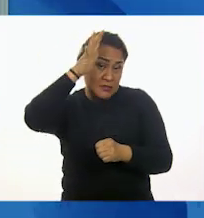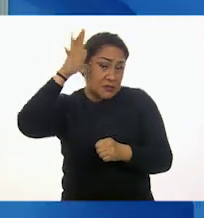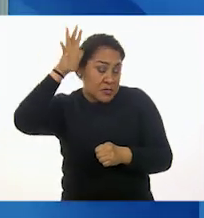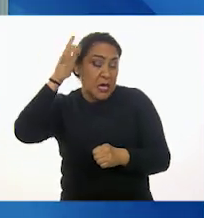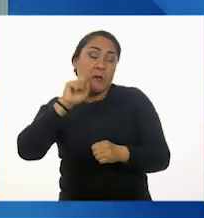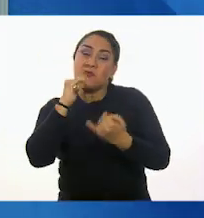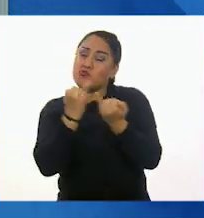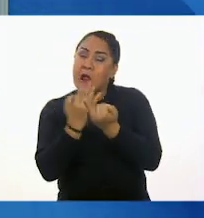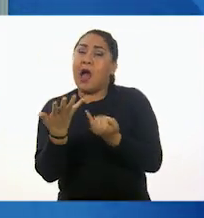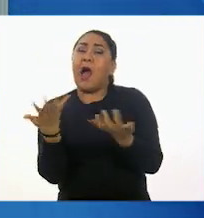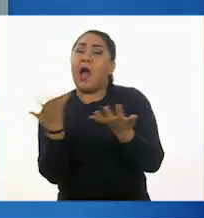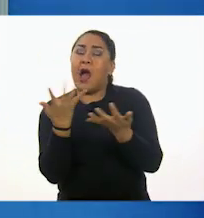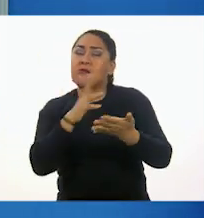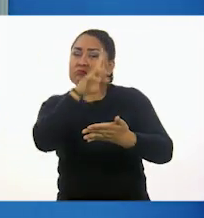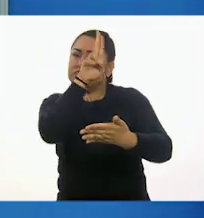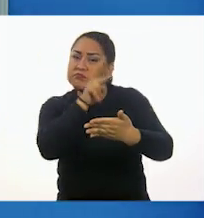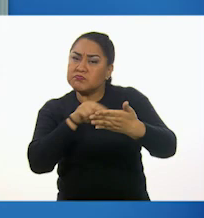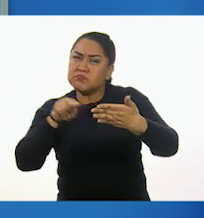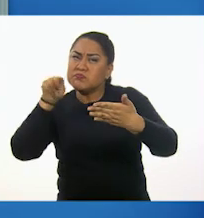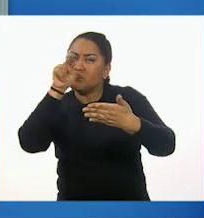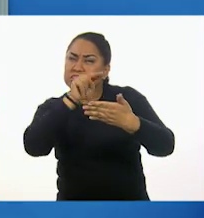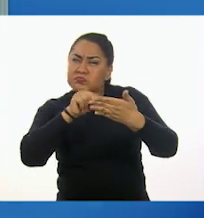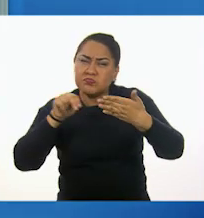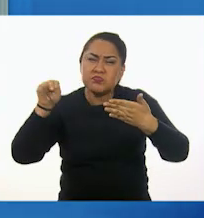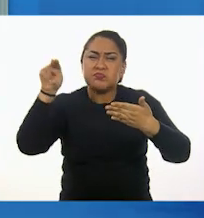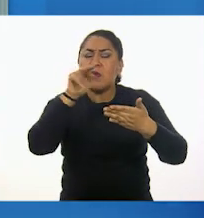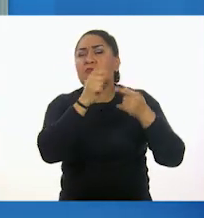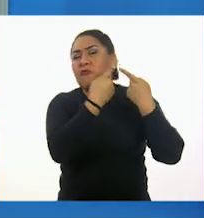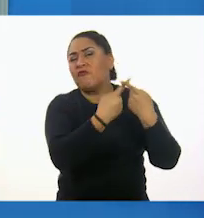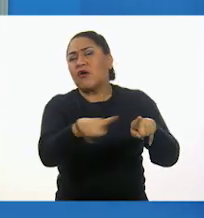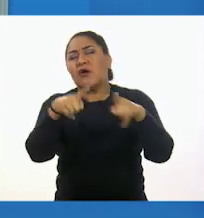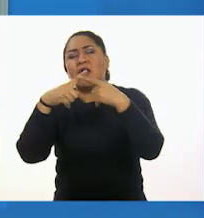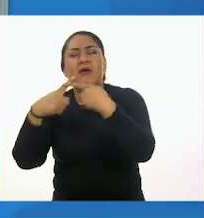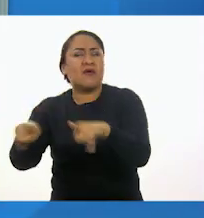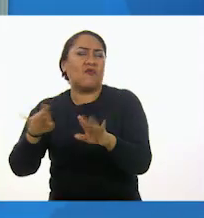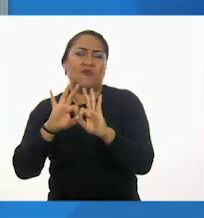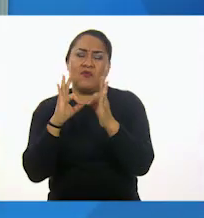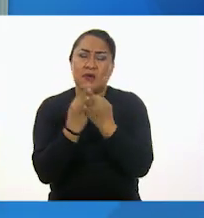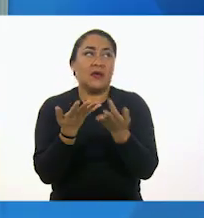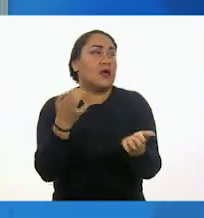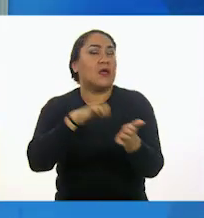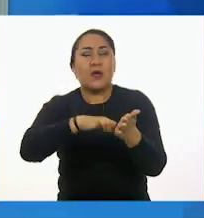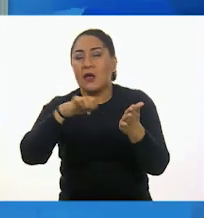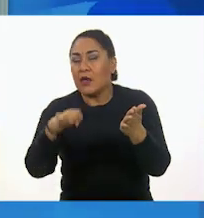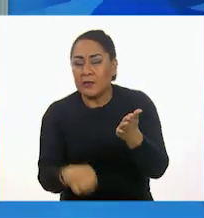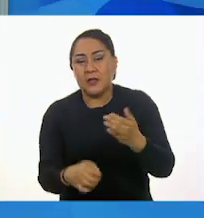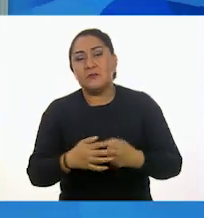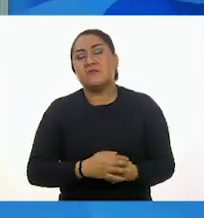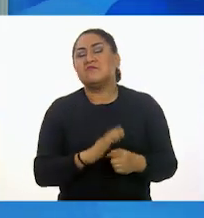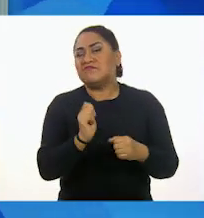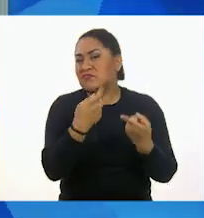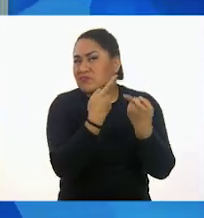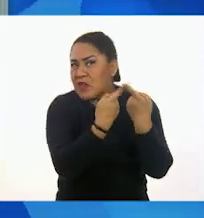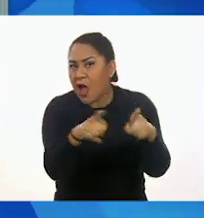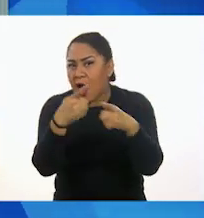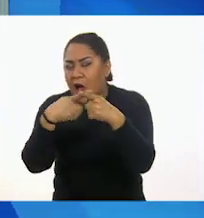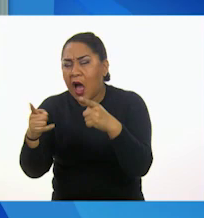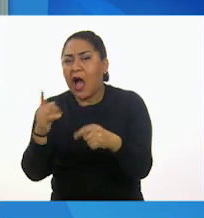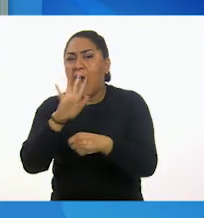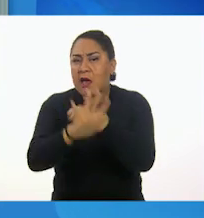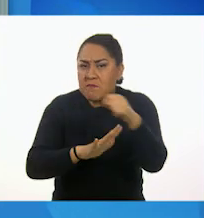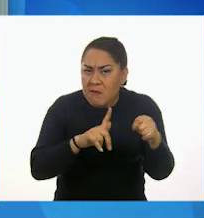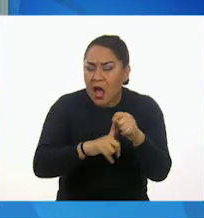utilizaron este tipo de pintura para representar una gran variedad de elementos. Por ejemplo, diversos